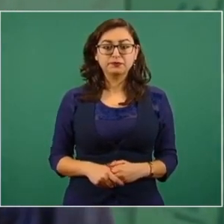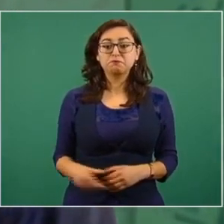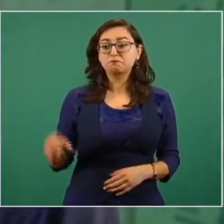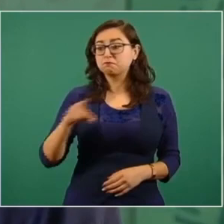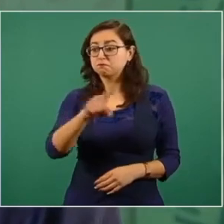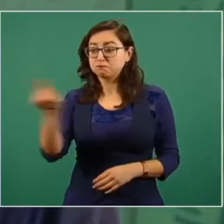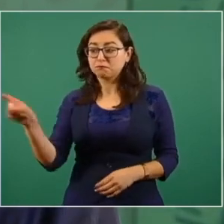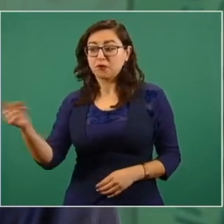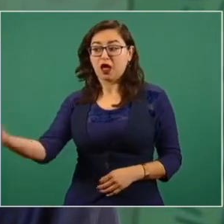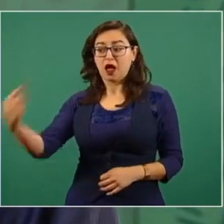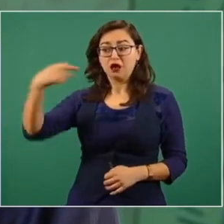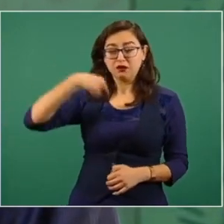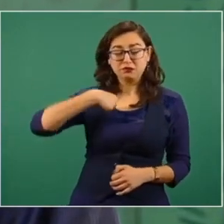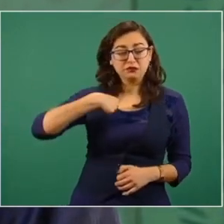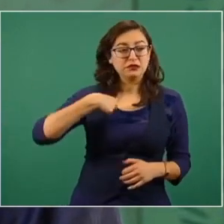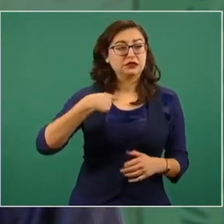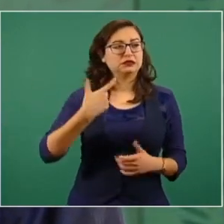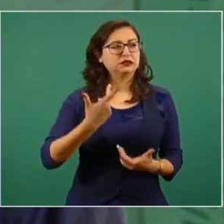bendiciones,